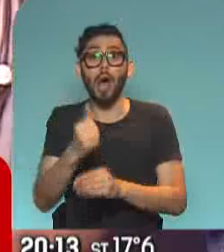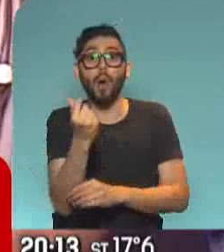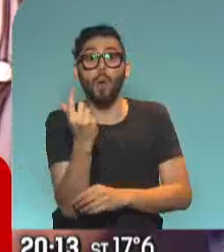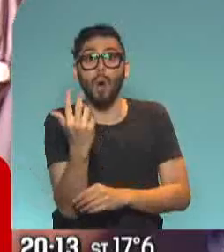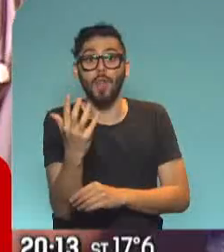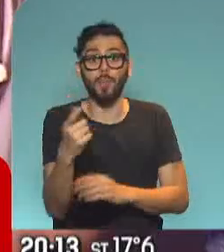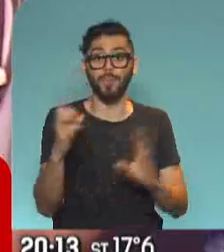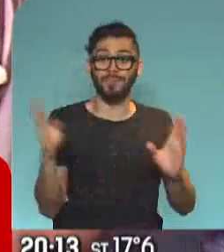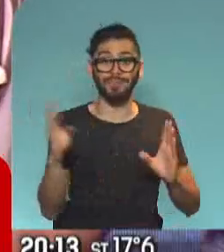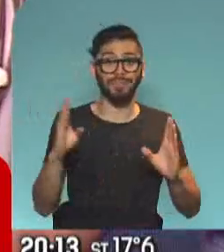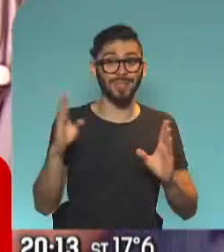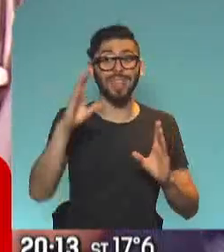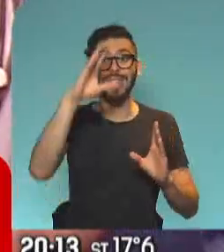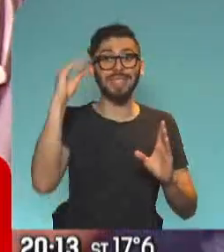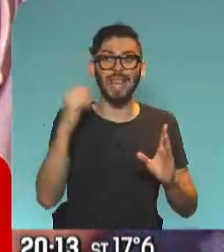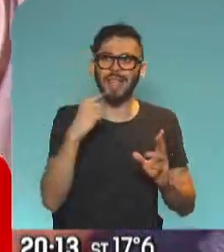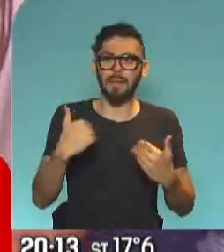se podía ahorrar